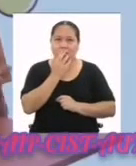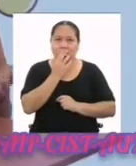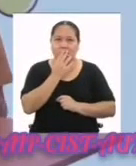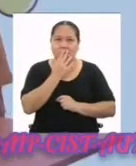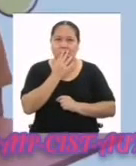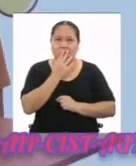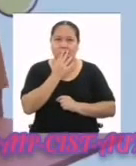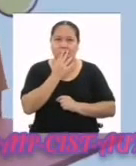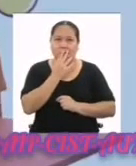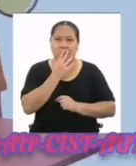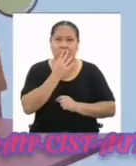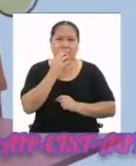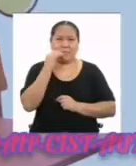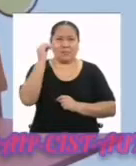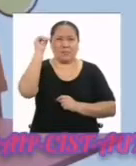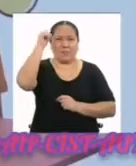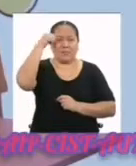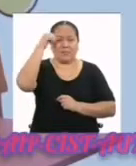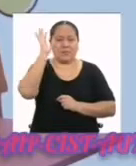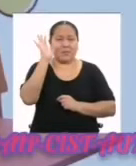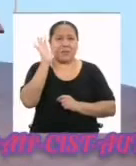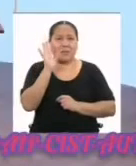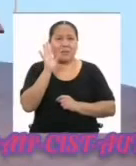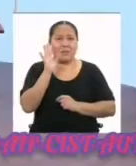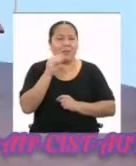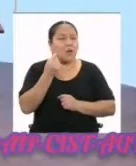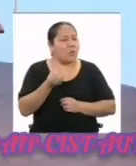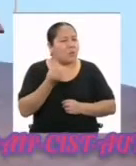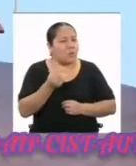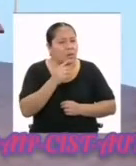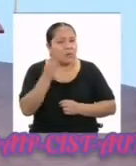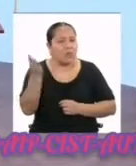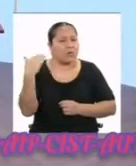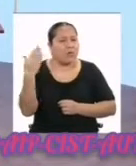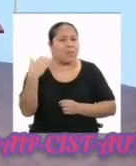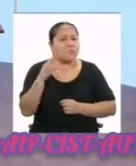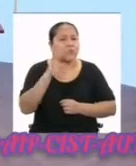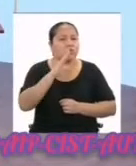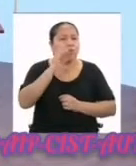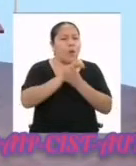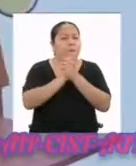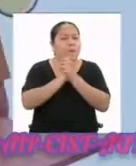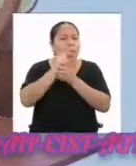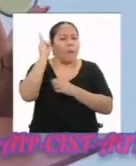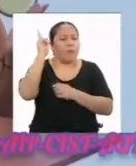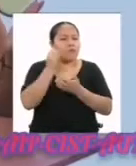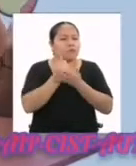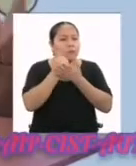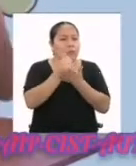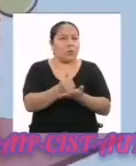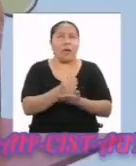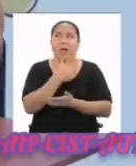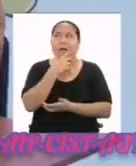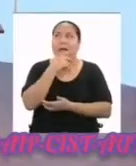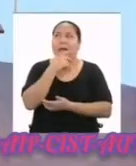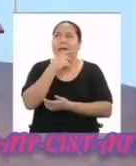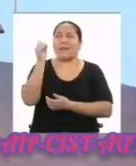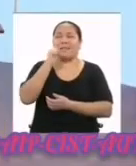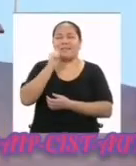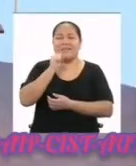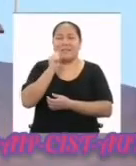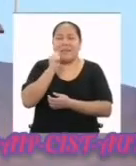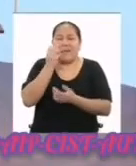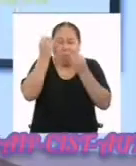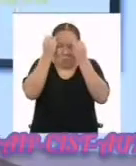Ay, no me acuerdo nada. Jonathan del presente, ¿por qué no llamas a tu amiga profesora para que te ayude? ¡Claro! ¿Cómo no se me